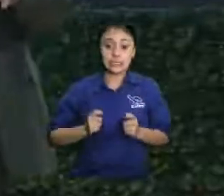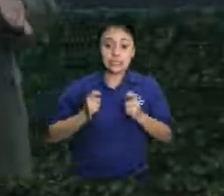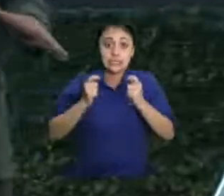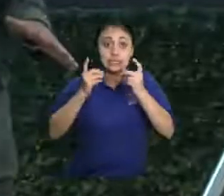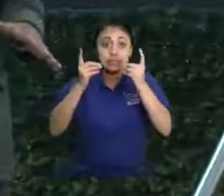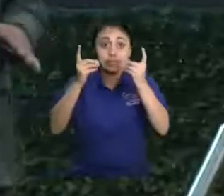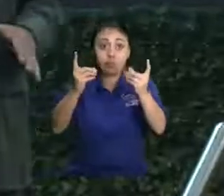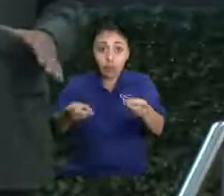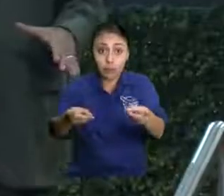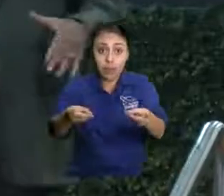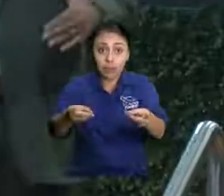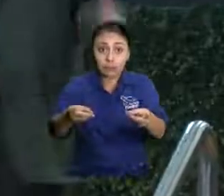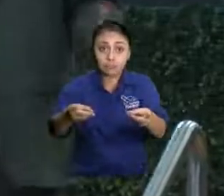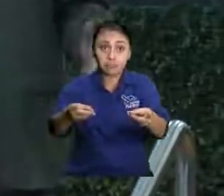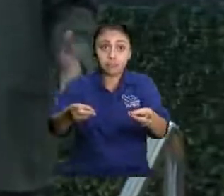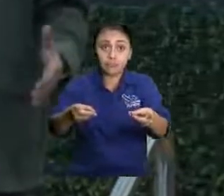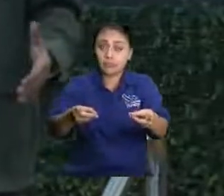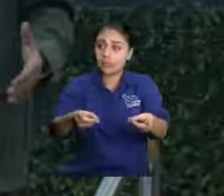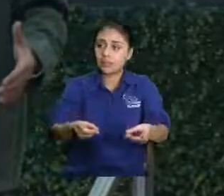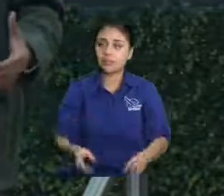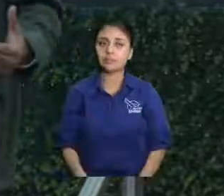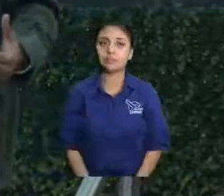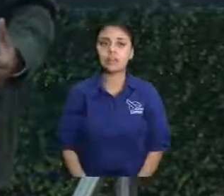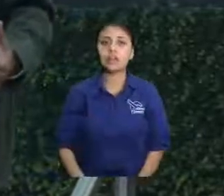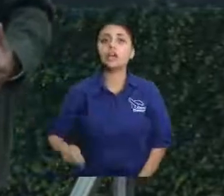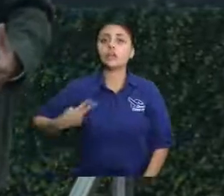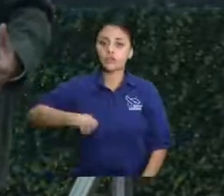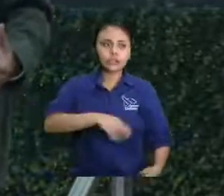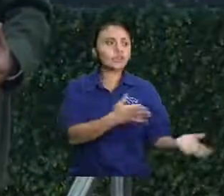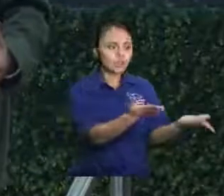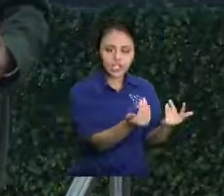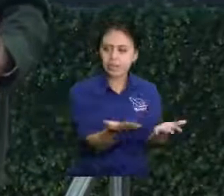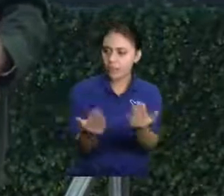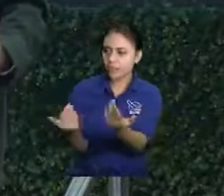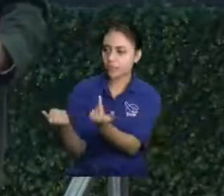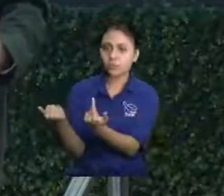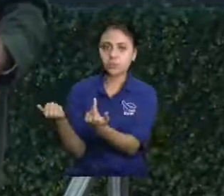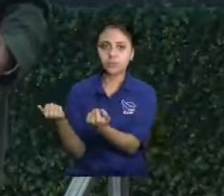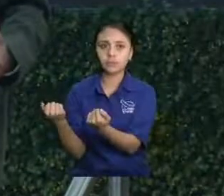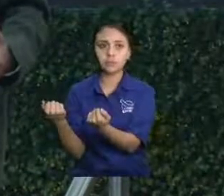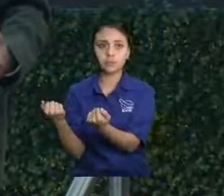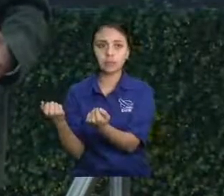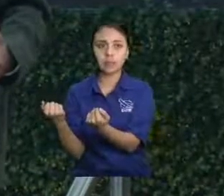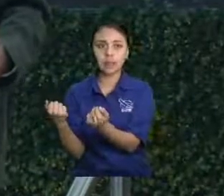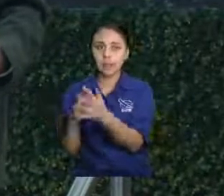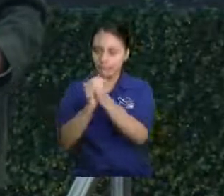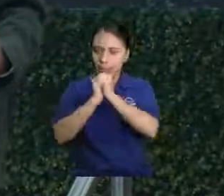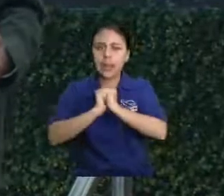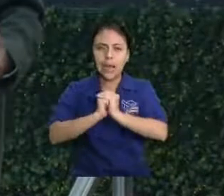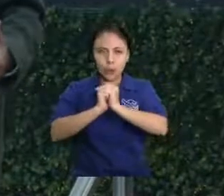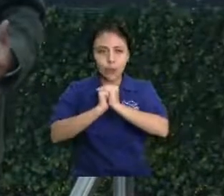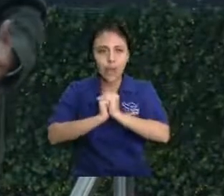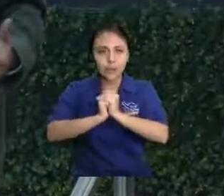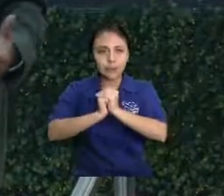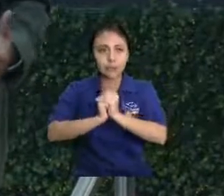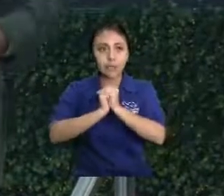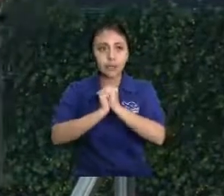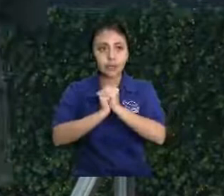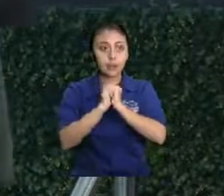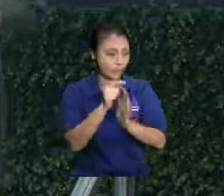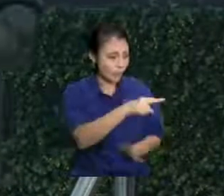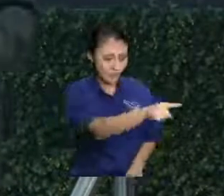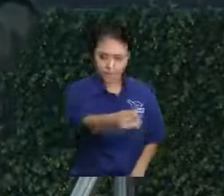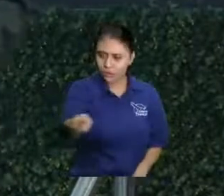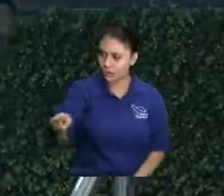y los que se graduaron de educación media y que ahora van a entrar a la universidad, los llamamos acá. Y esos mis hermanitos tan preciosos que